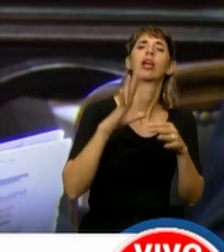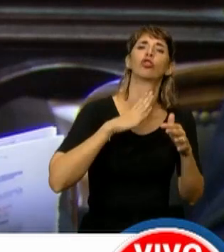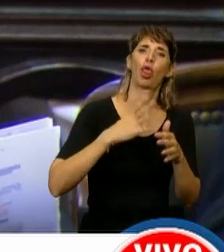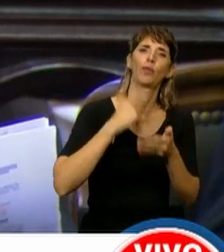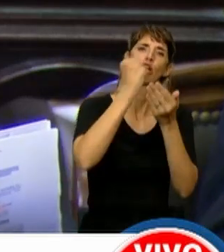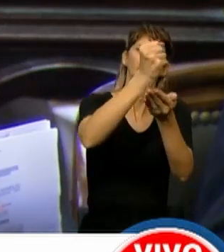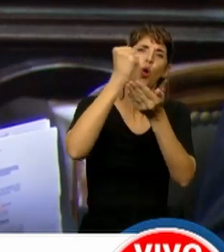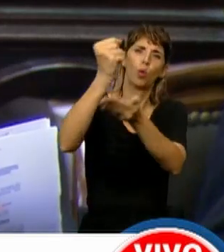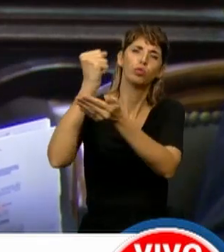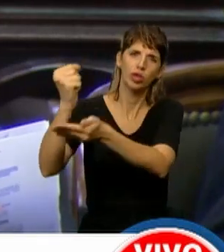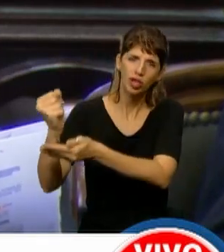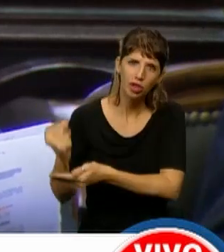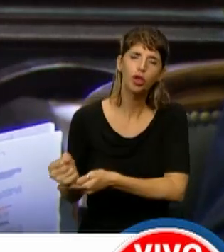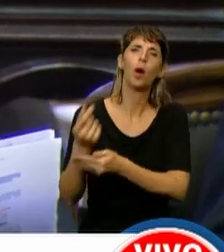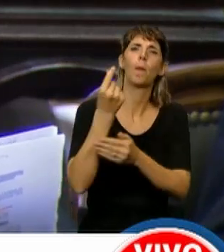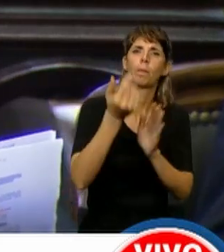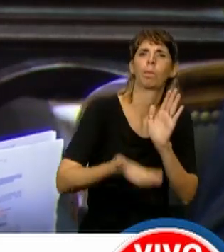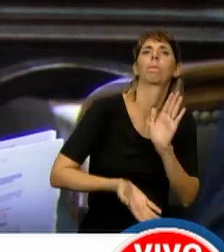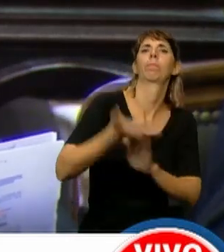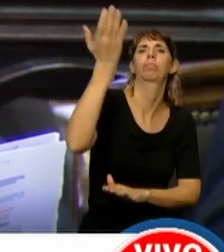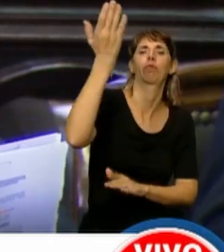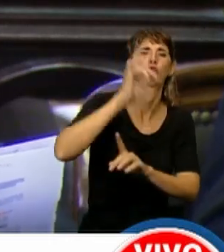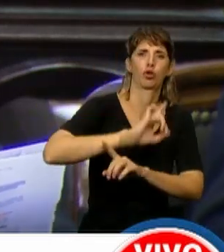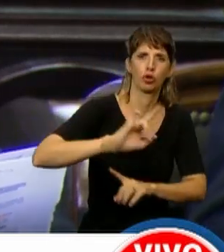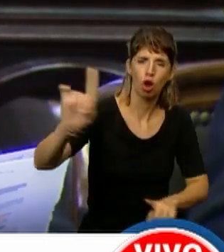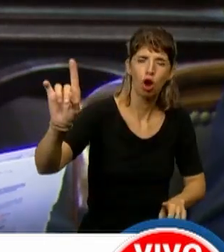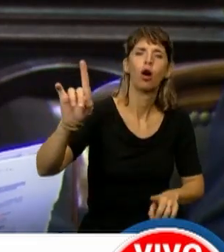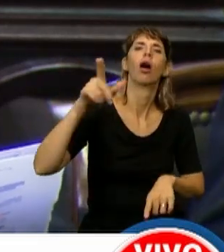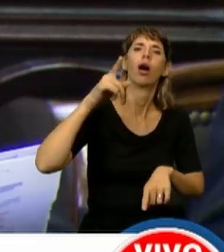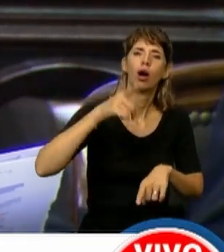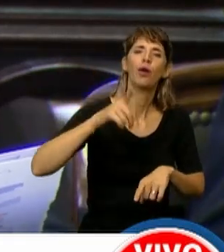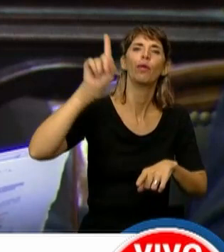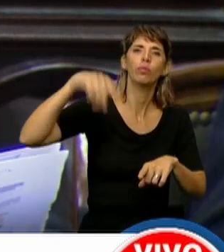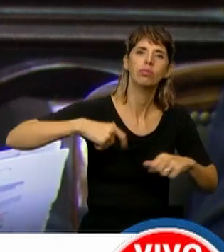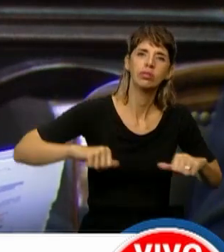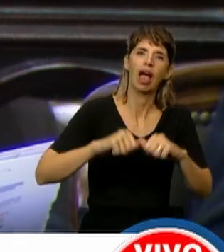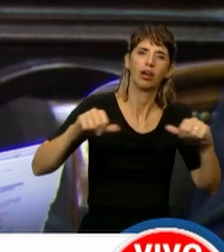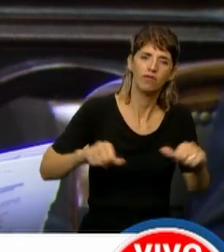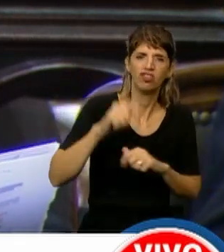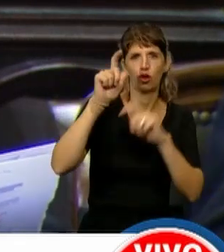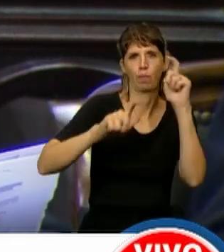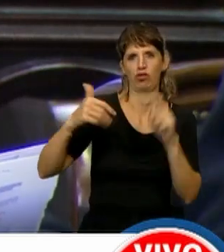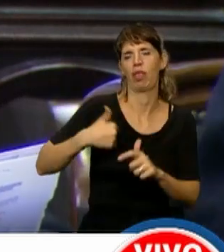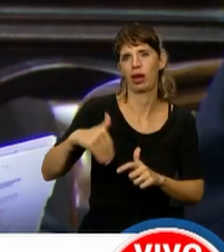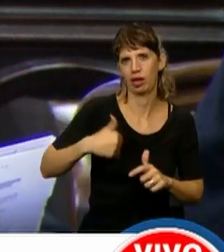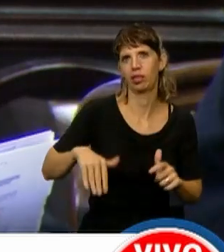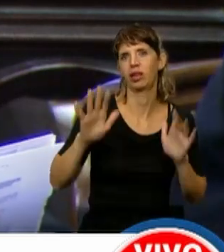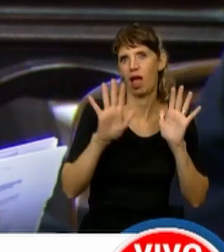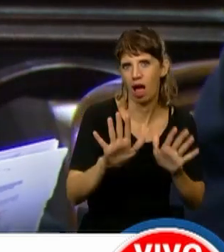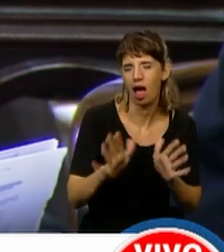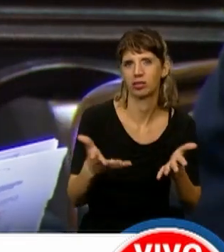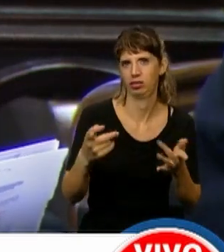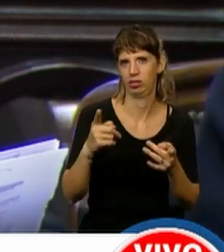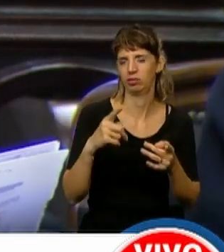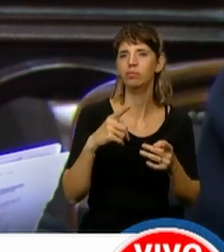incrementar las tarifas a costa del sacrificio y del esfuerzo de todos los argentinos. Y no se